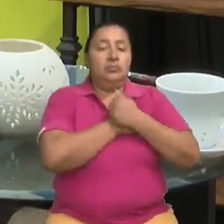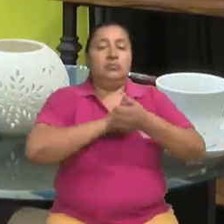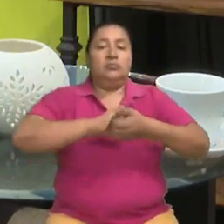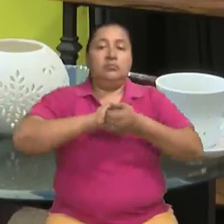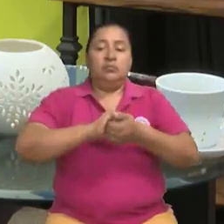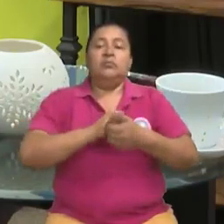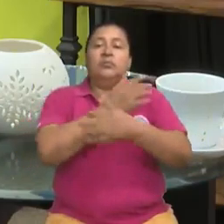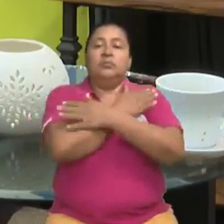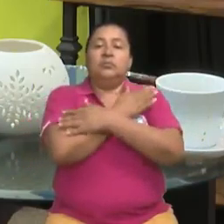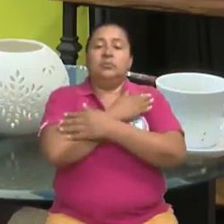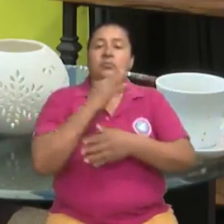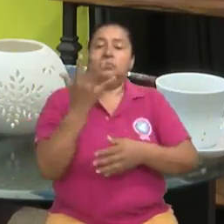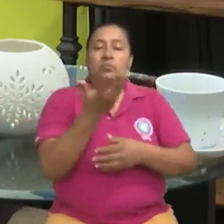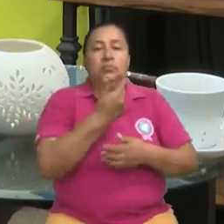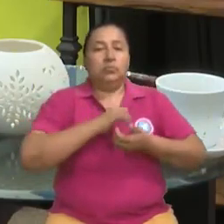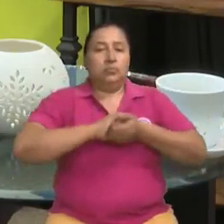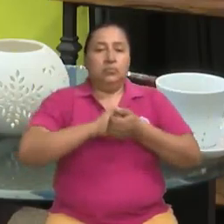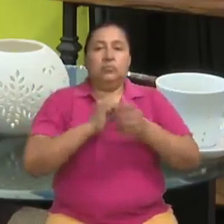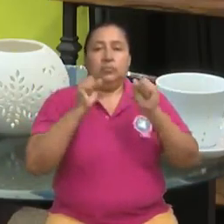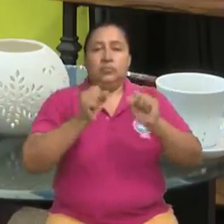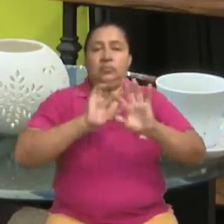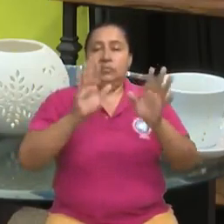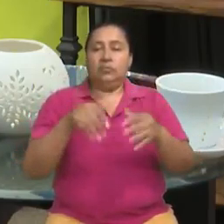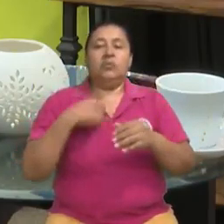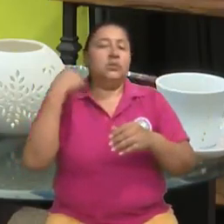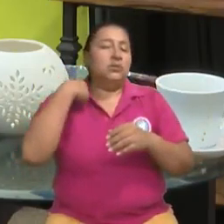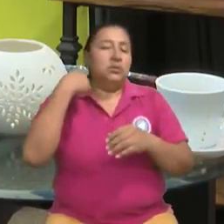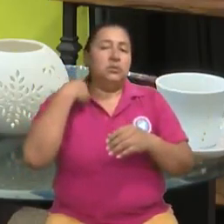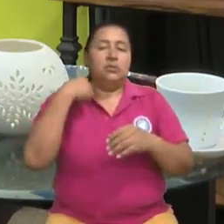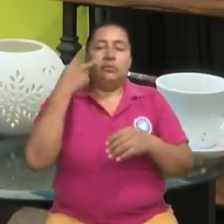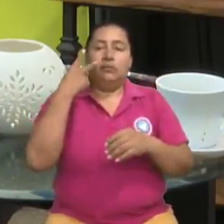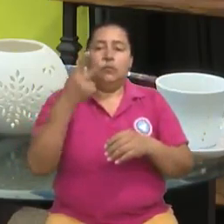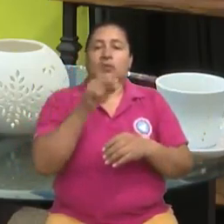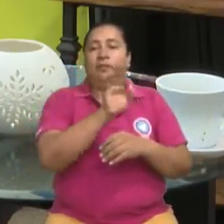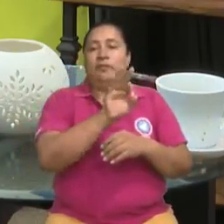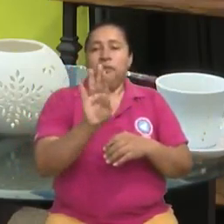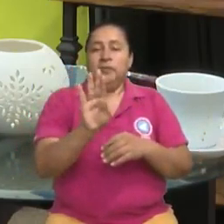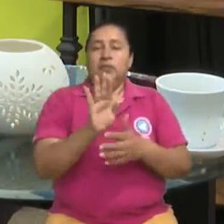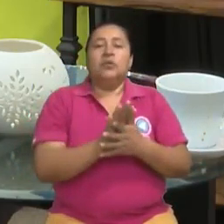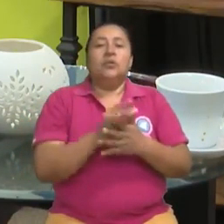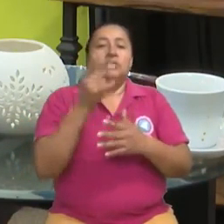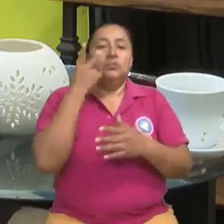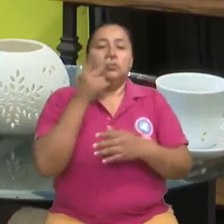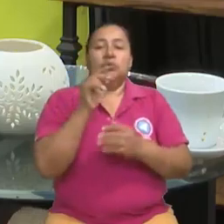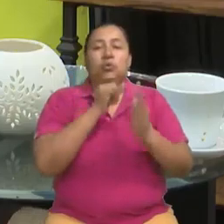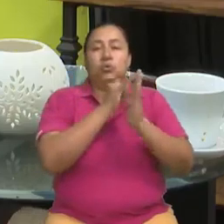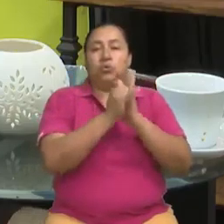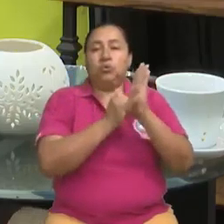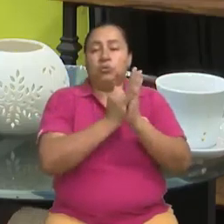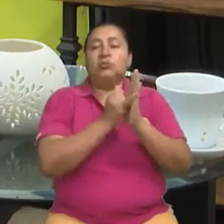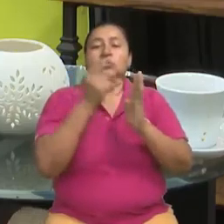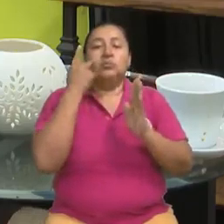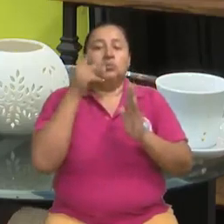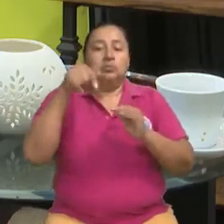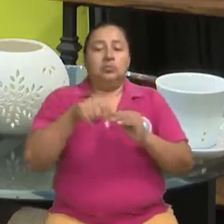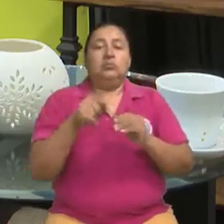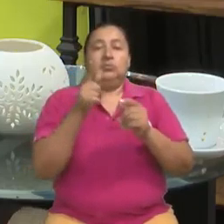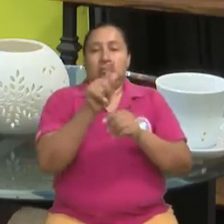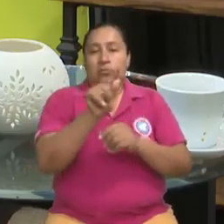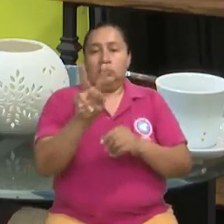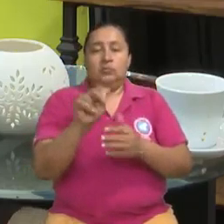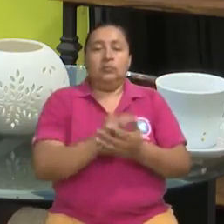amigos y amigas que a diario nos sintonizan a través de Facebook, a través de YouTube y, por supuesto, a través de esta señal.